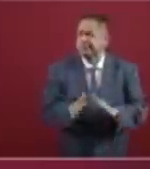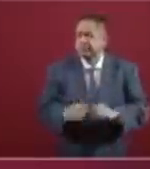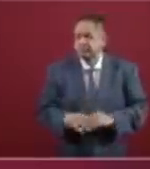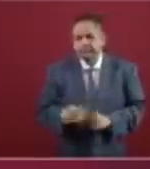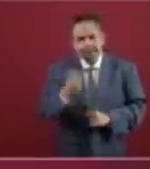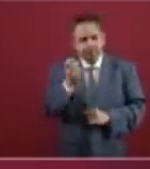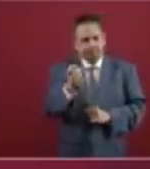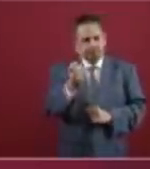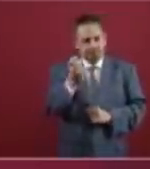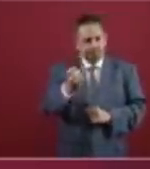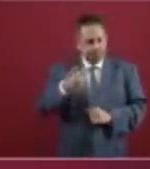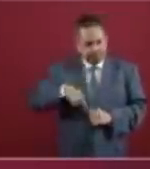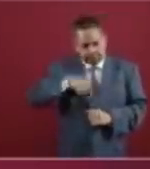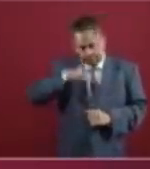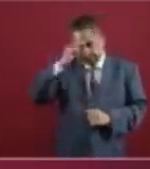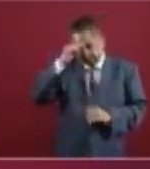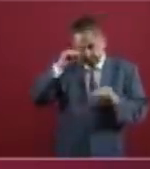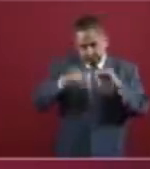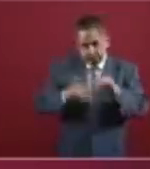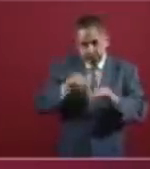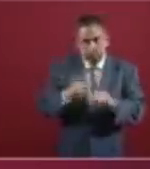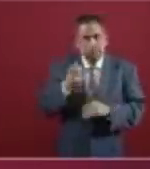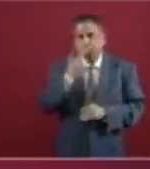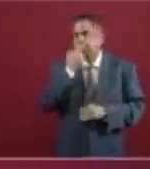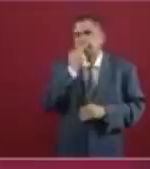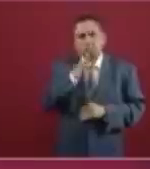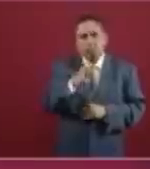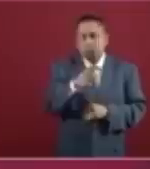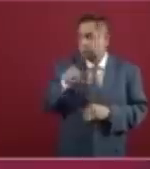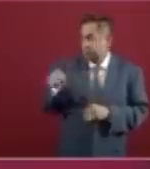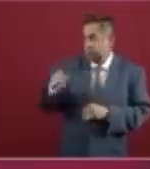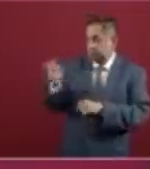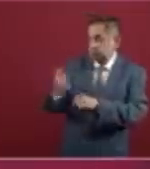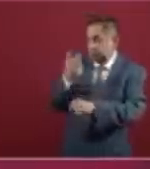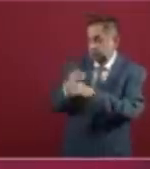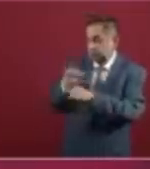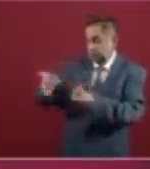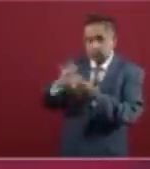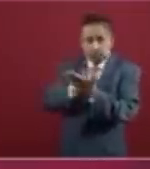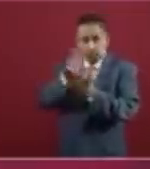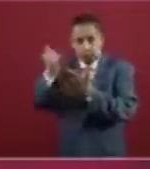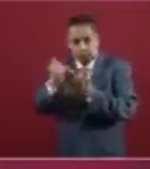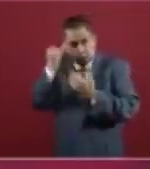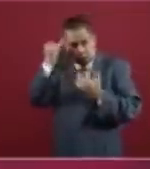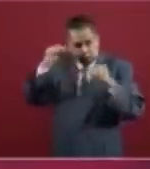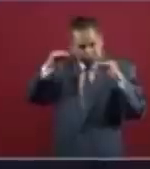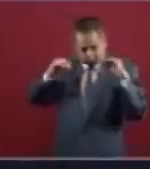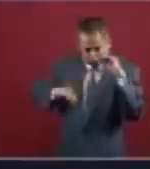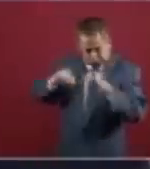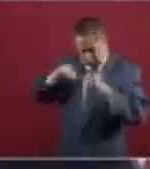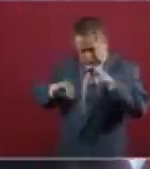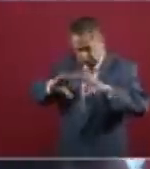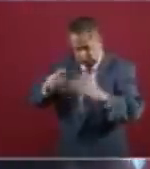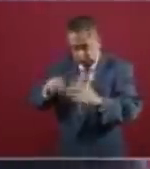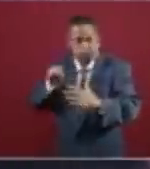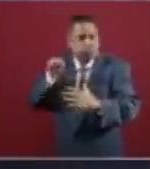Entonces, lo ideal es que esa secretaría que hace el proyecto ejecutivo